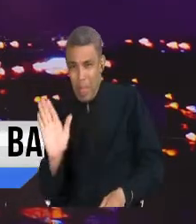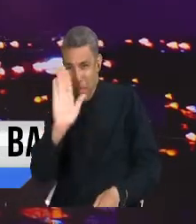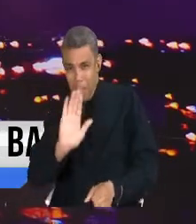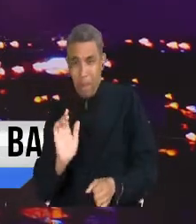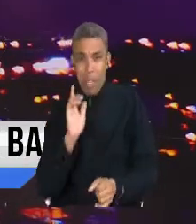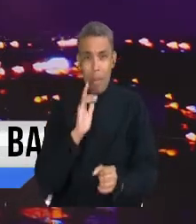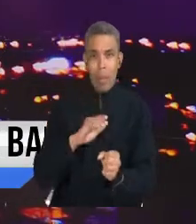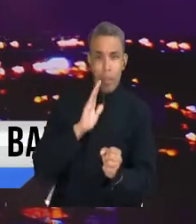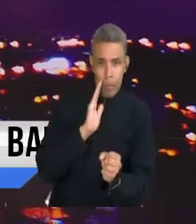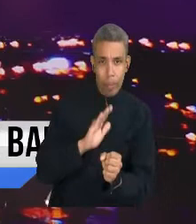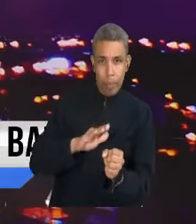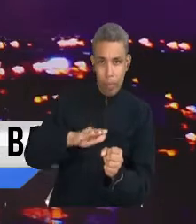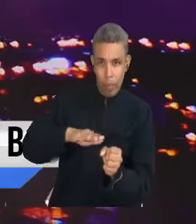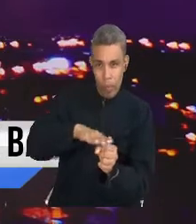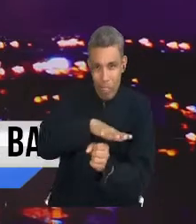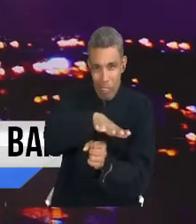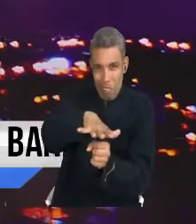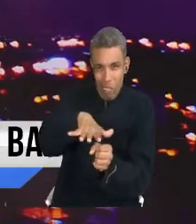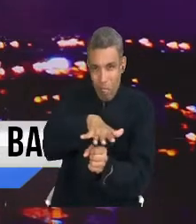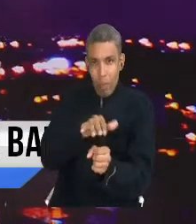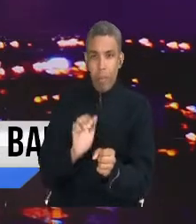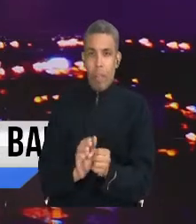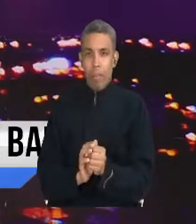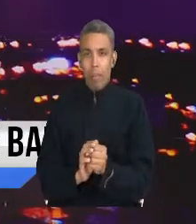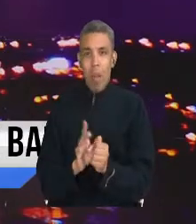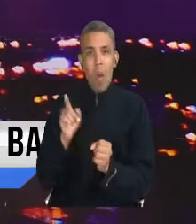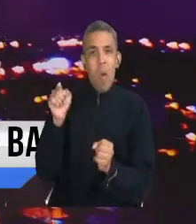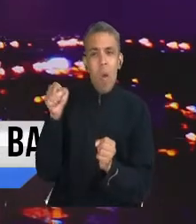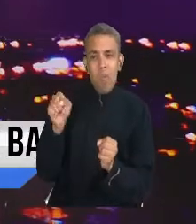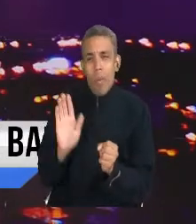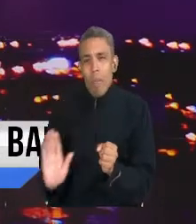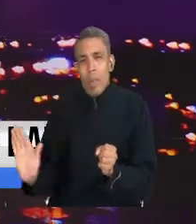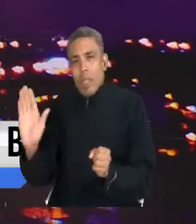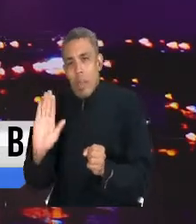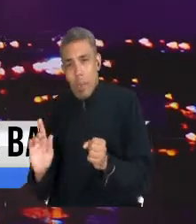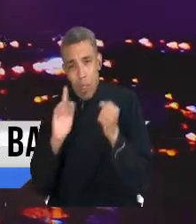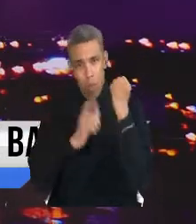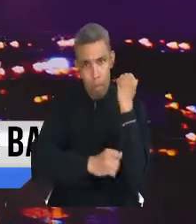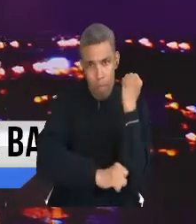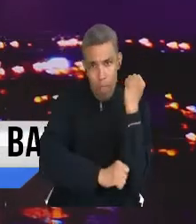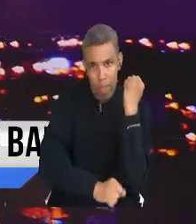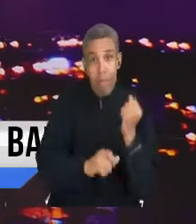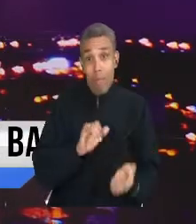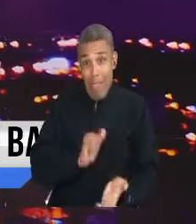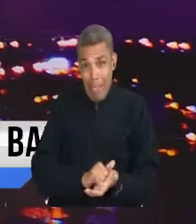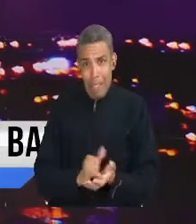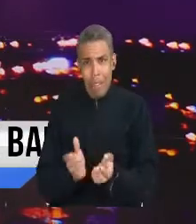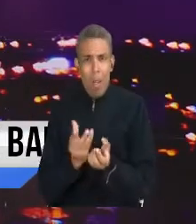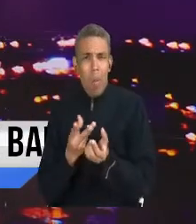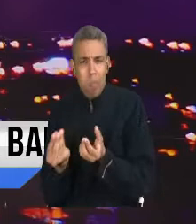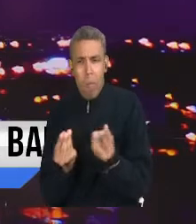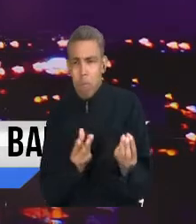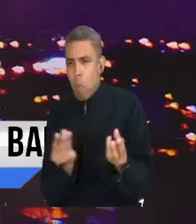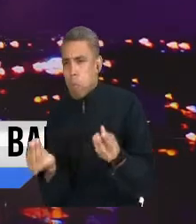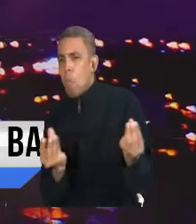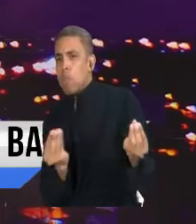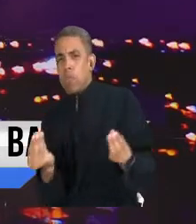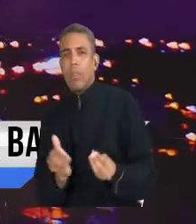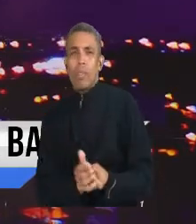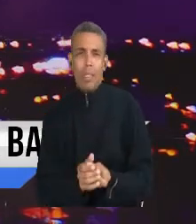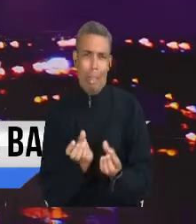Boyacá, que interpretan magistralmente el porro. O sea, no, ya estos son